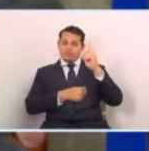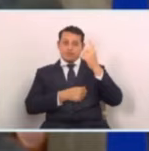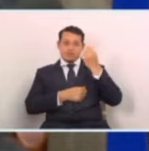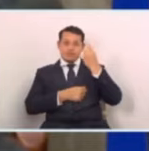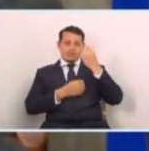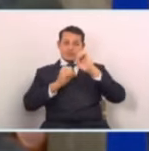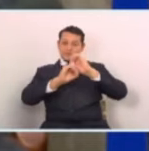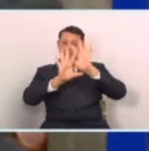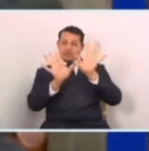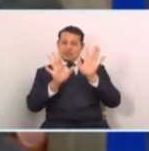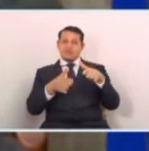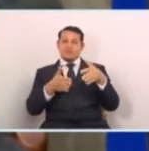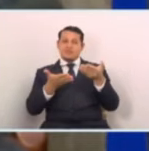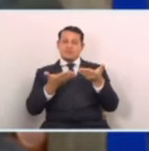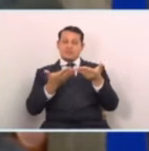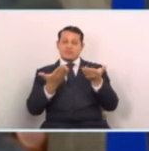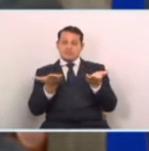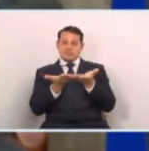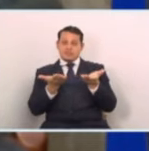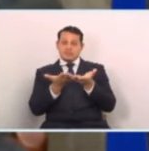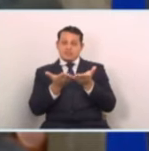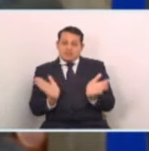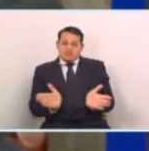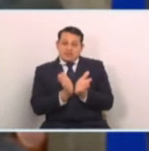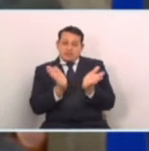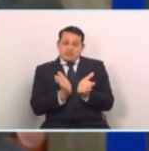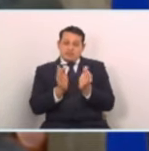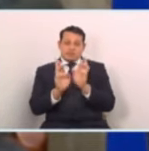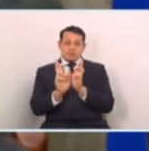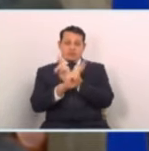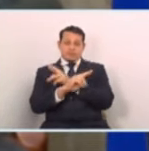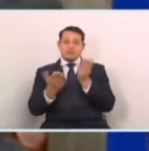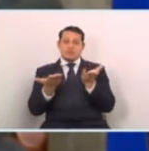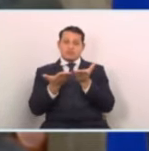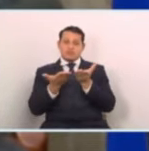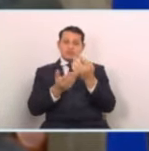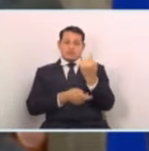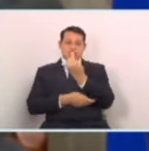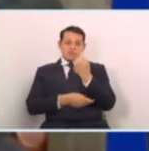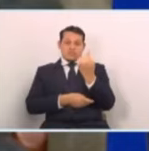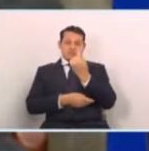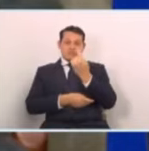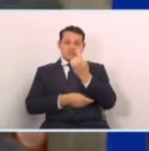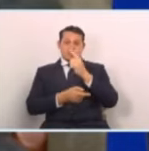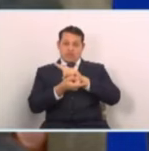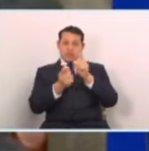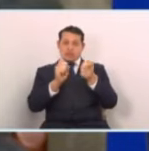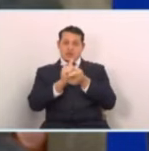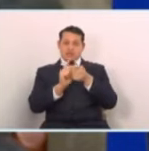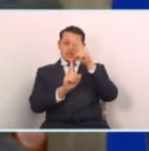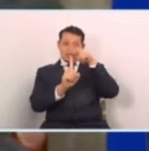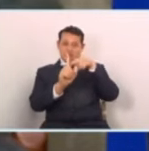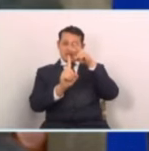ha quedado claro, lo que se va a pretender hacer con esta reforma, que nada más es un cambio